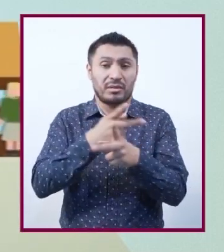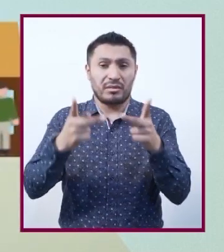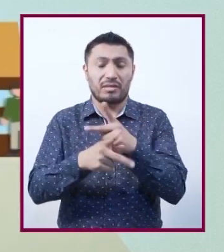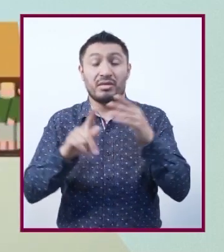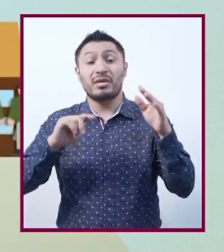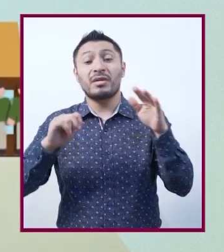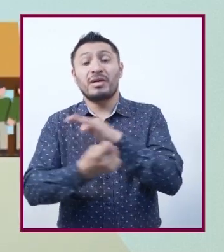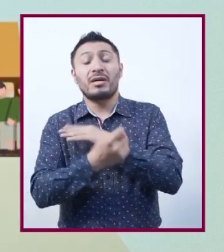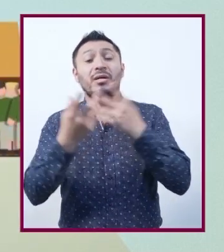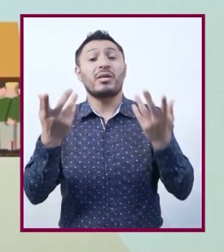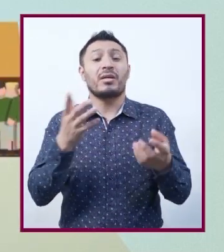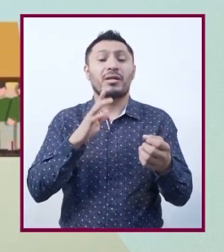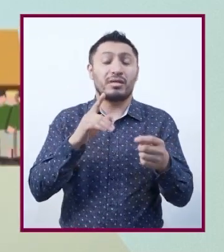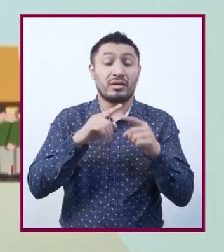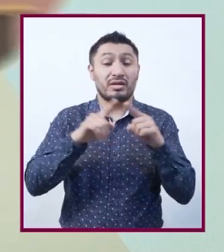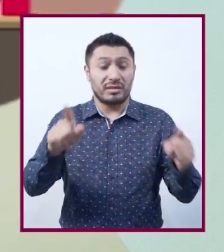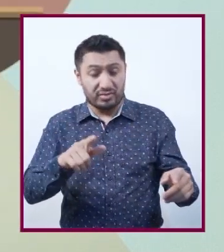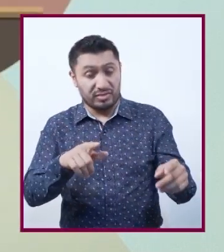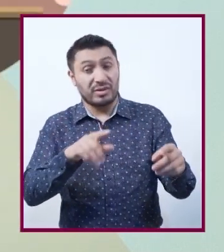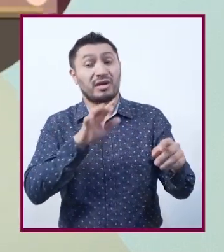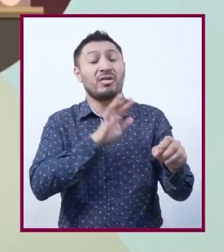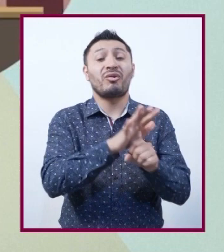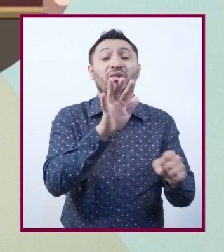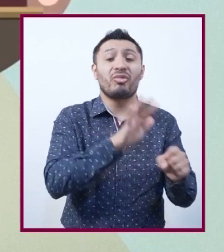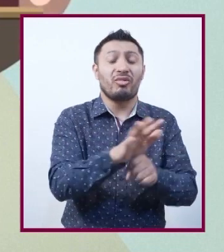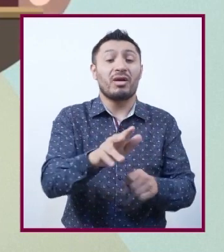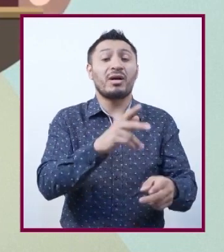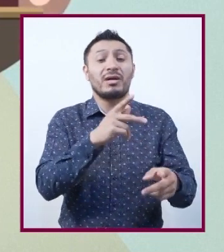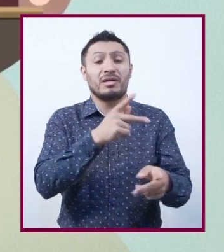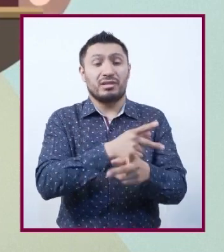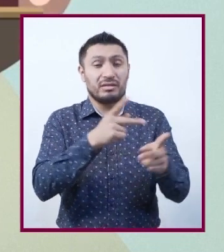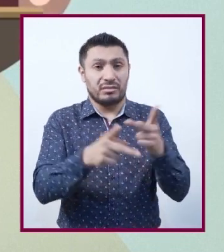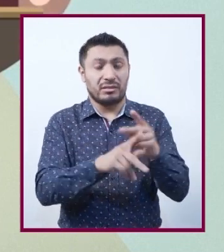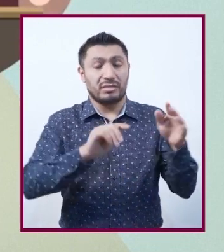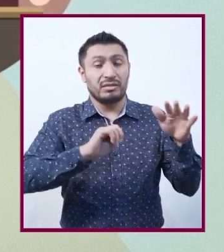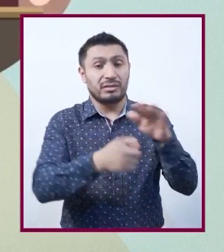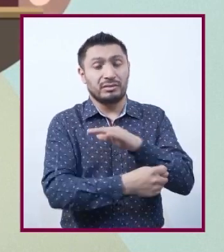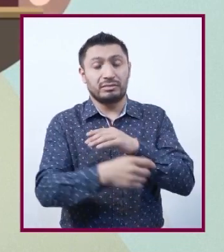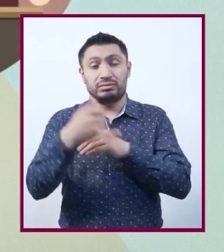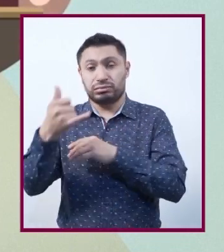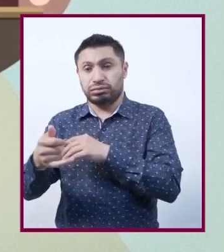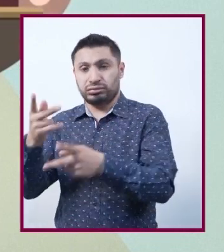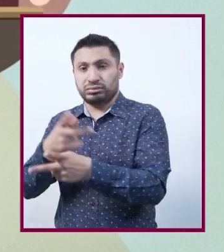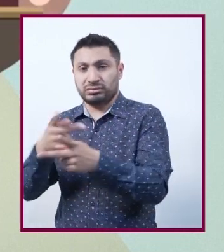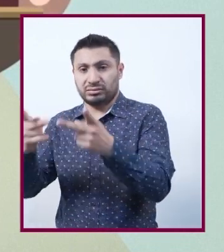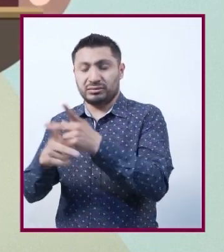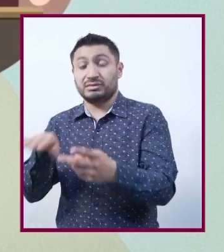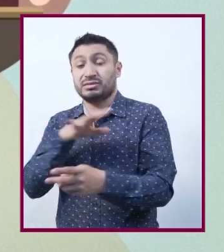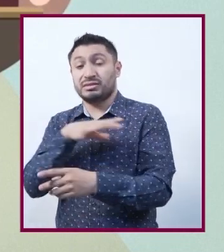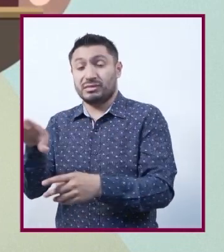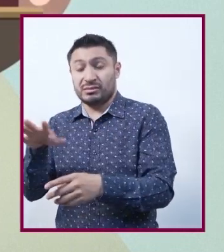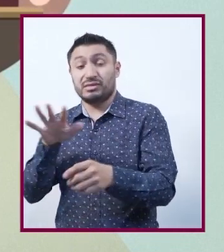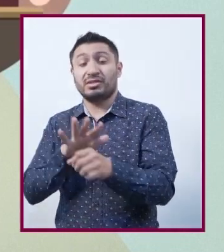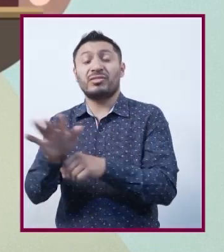¿Cuáles son las diferencias entre dicho bachillerato y el general? Hagamos un poco de historia.